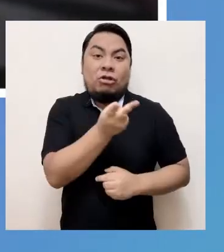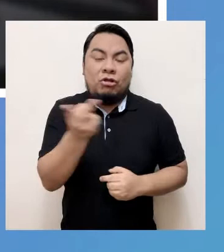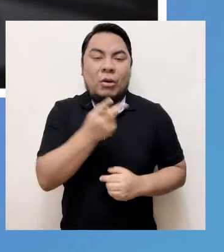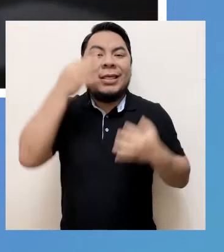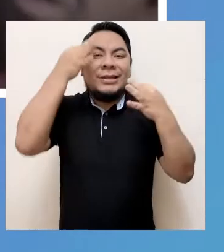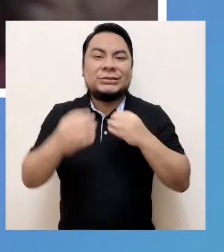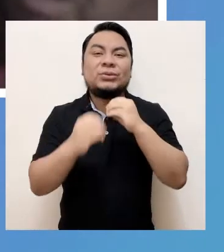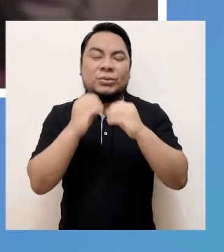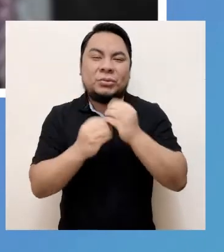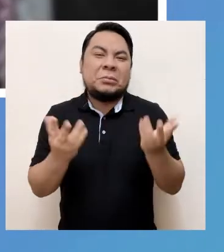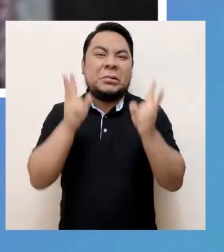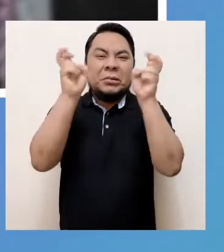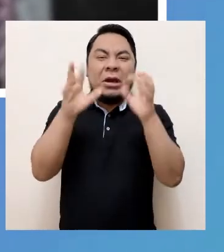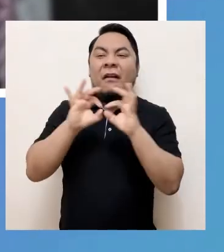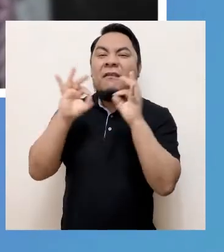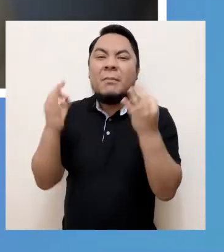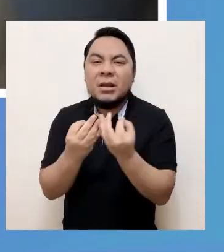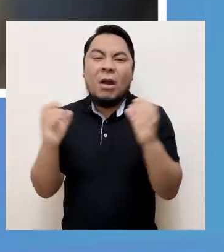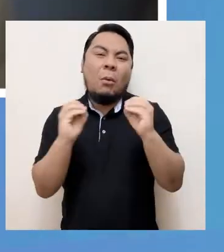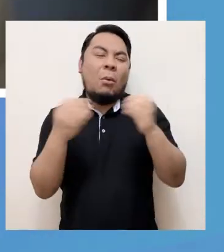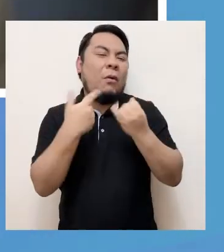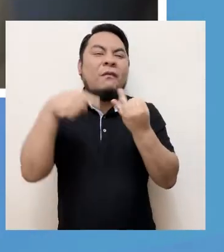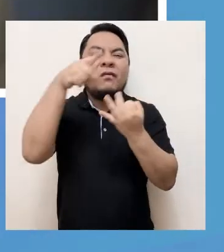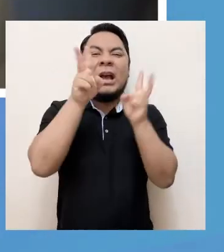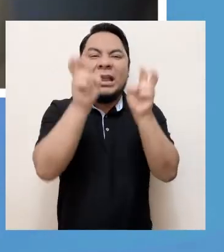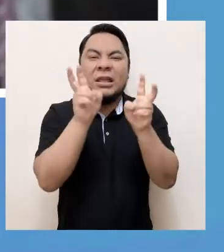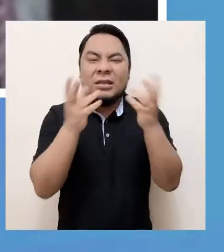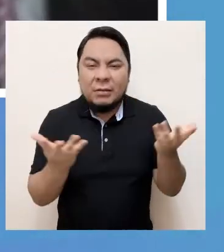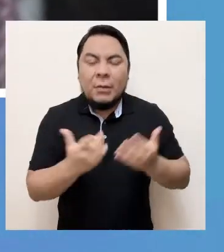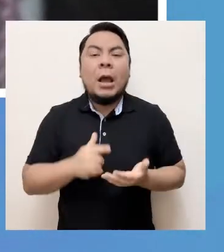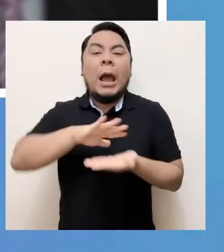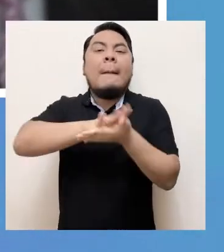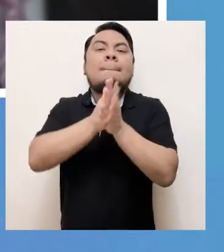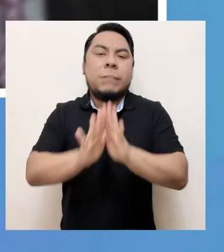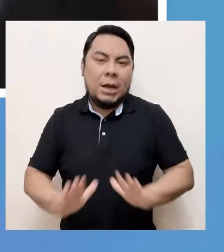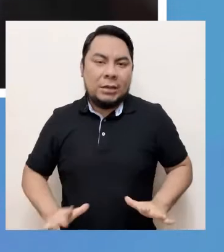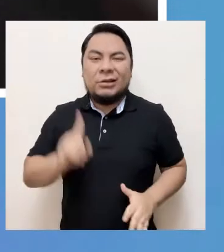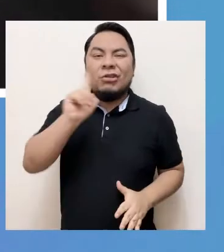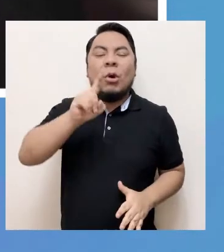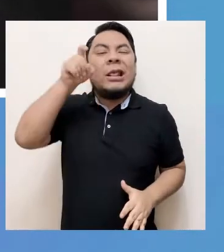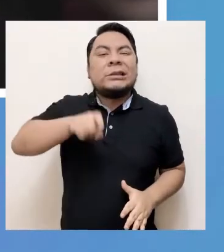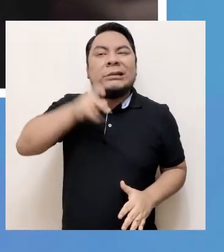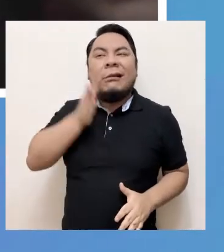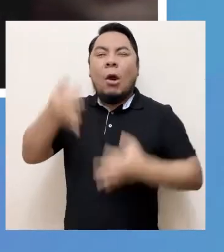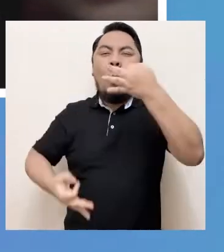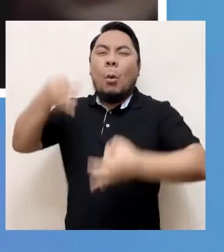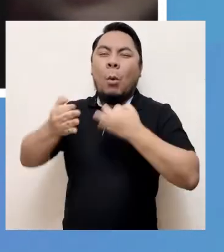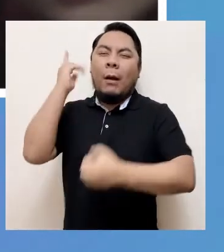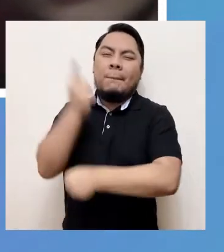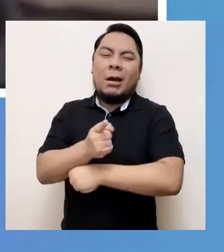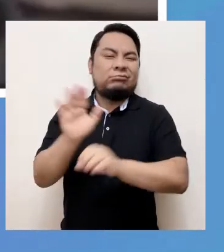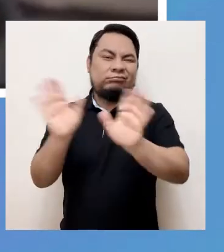sus problemas, ya sea de temas de índole familiar e índole civil, de forma pacífica, sin necesidad de que ellos recurran a la